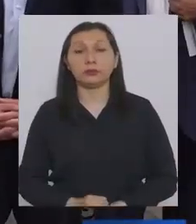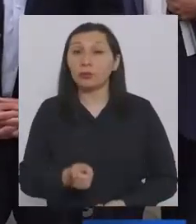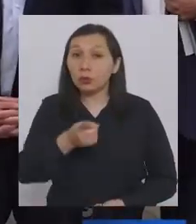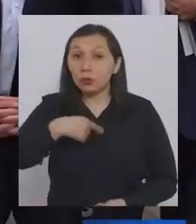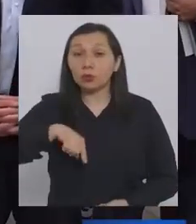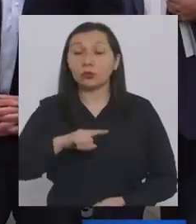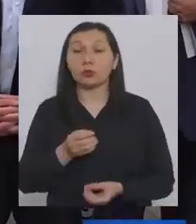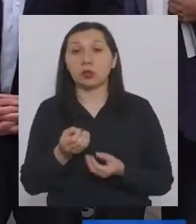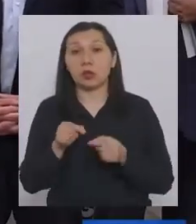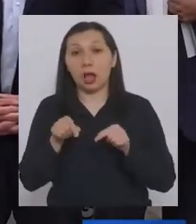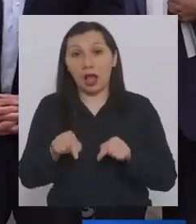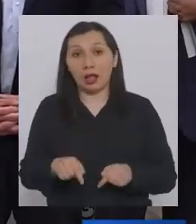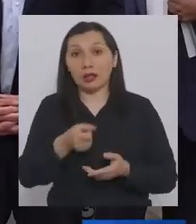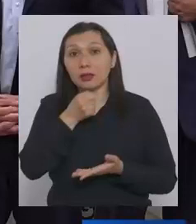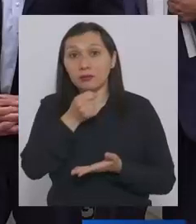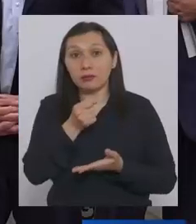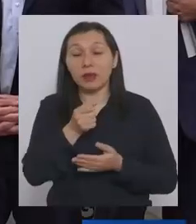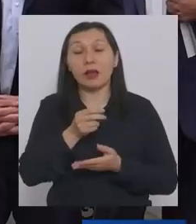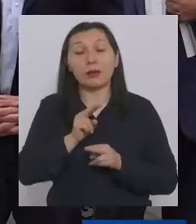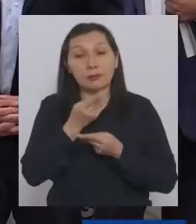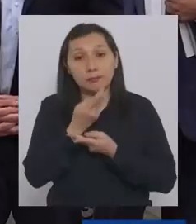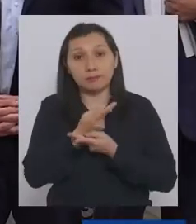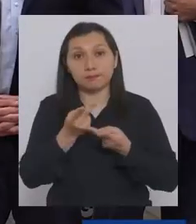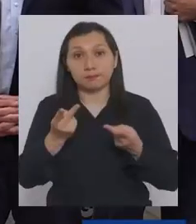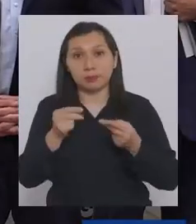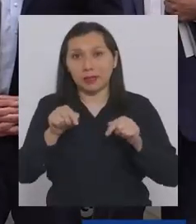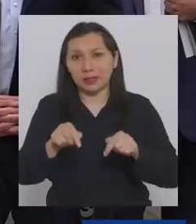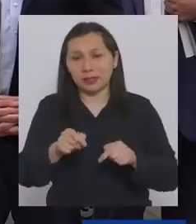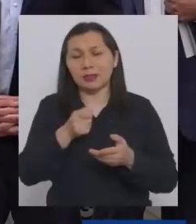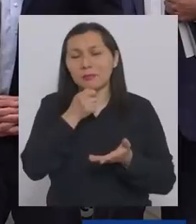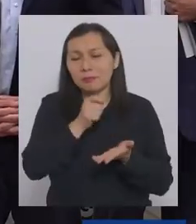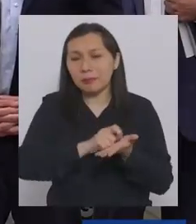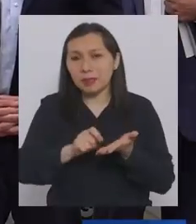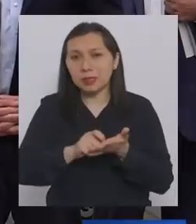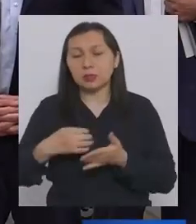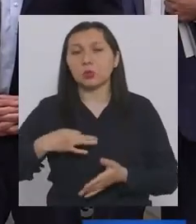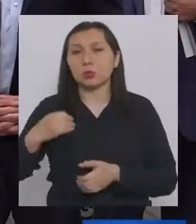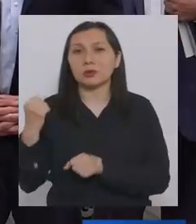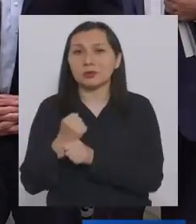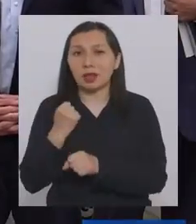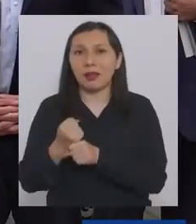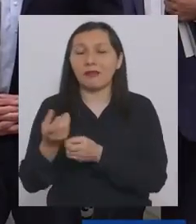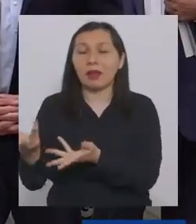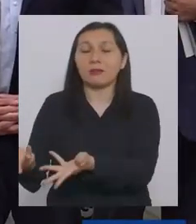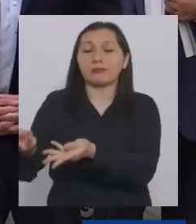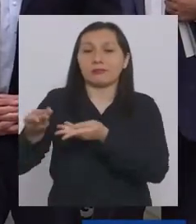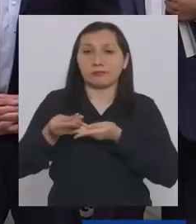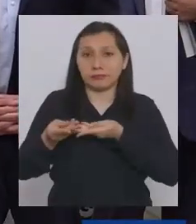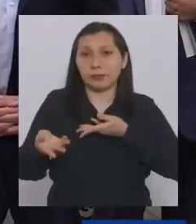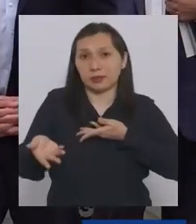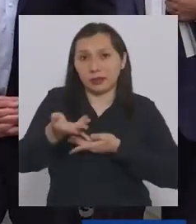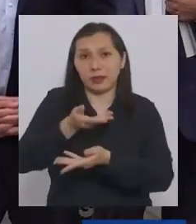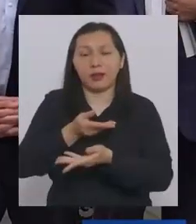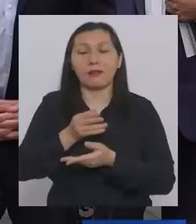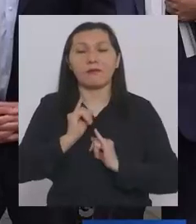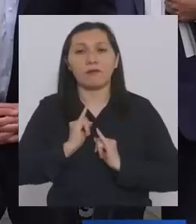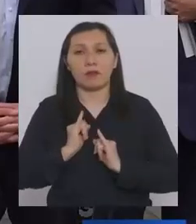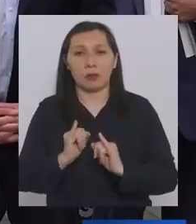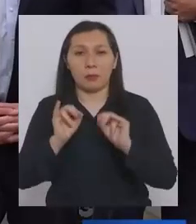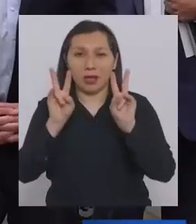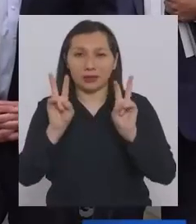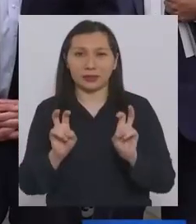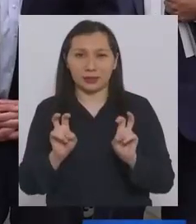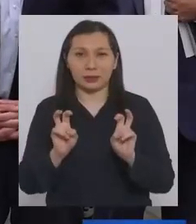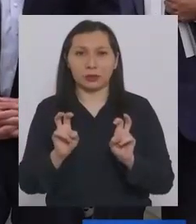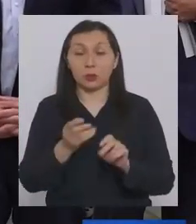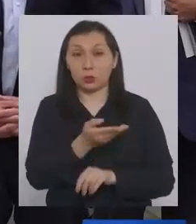Nosotros, bueno, en este punto de prensa queremos transmitirle a la prensa y a la ciudadanía lo que ha sido el trabajo de traspaso de información respecto